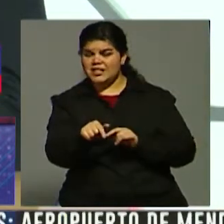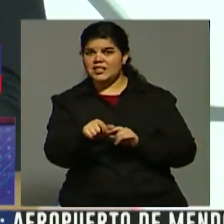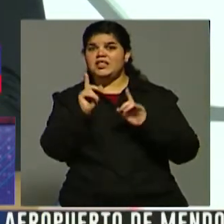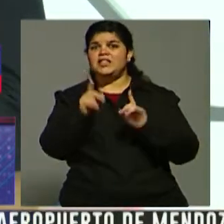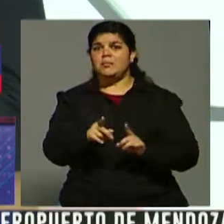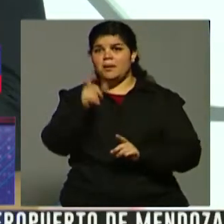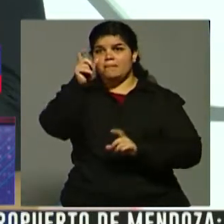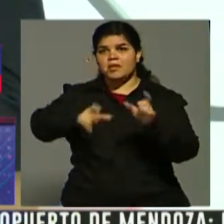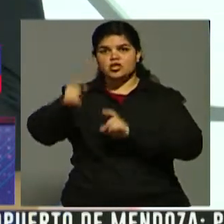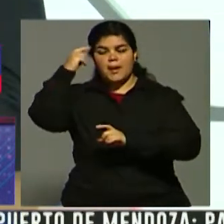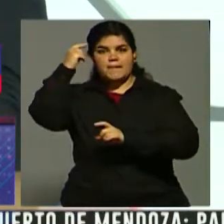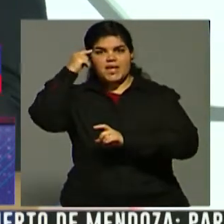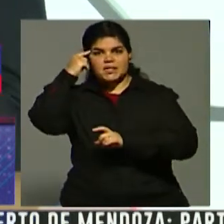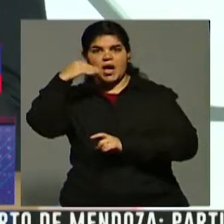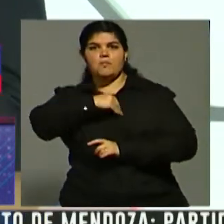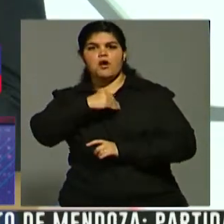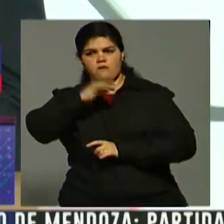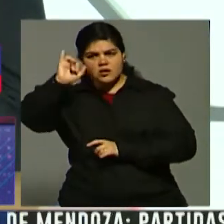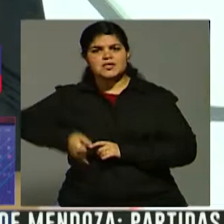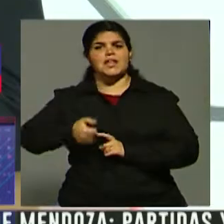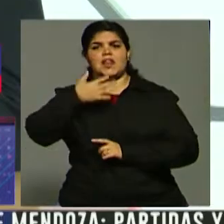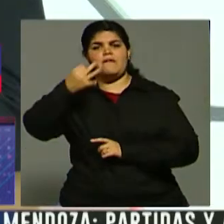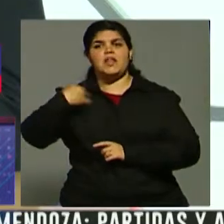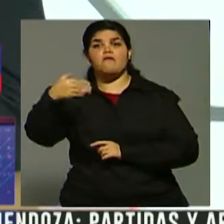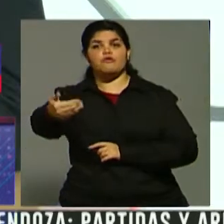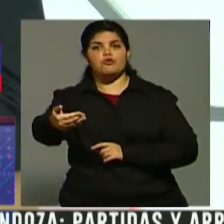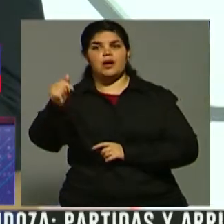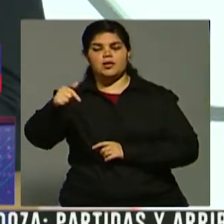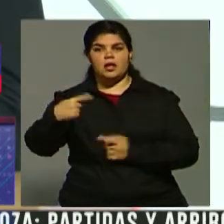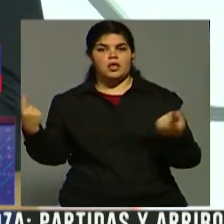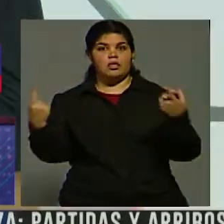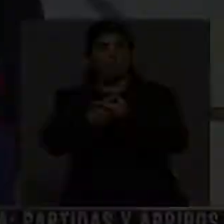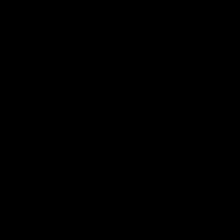lo que la gente tiene en la cabeza y lo que cree, y evidentemente termina actuando en consecuencia.